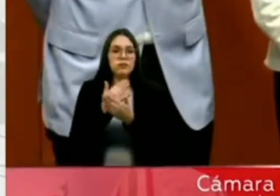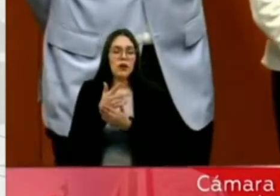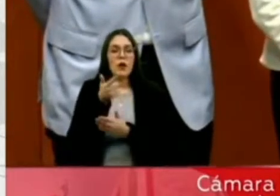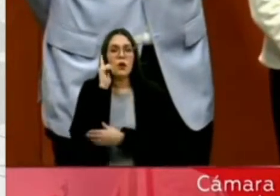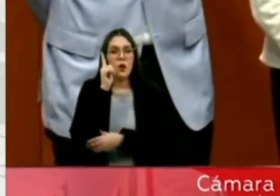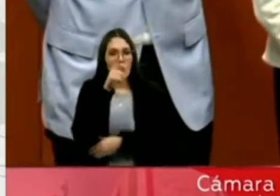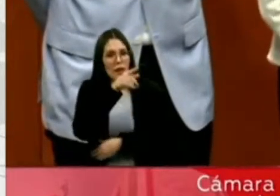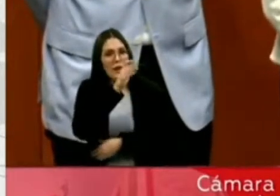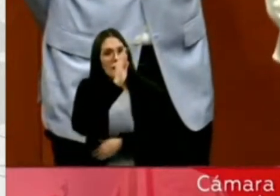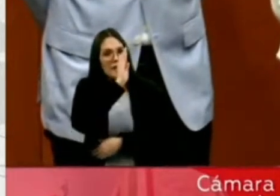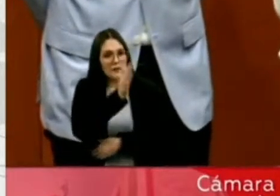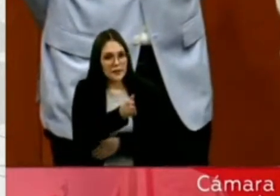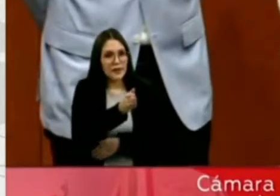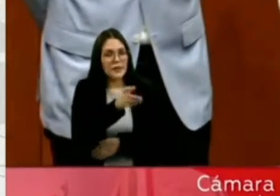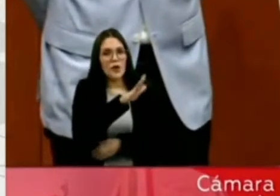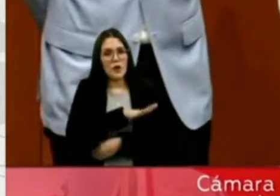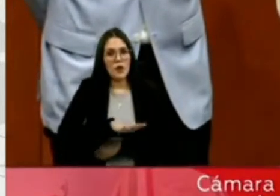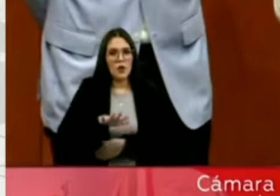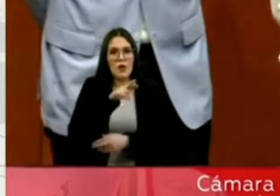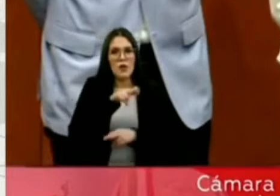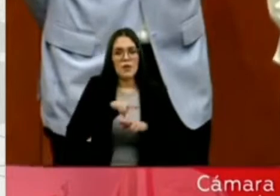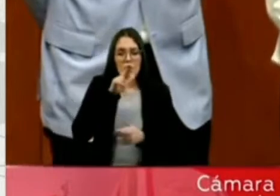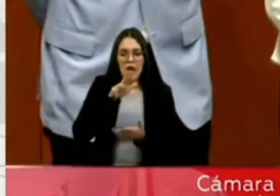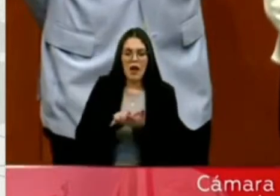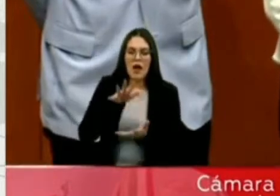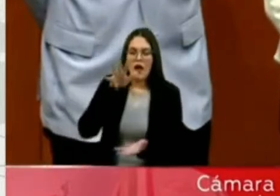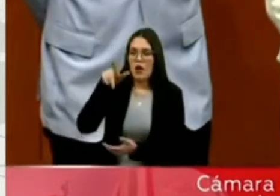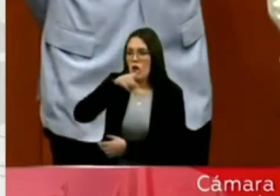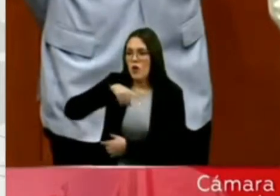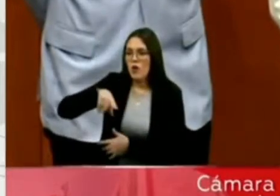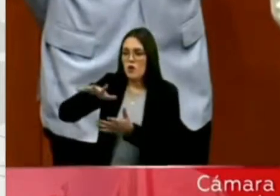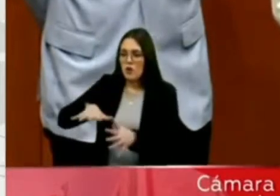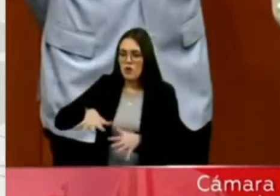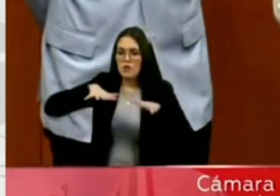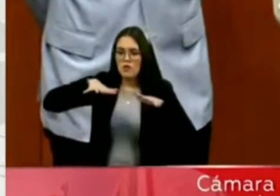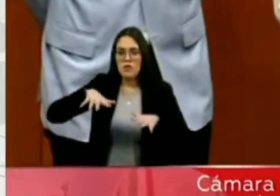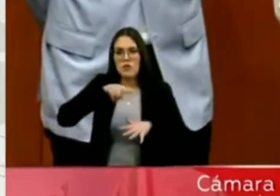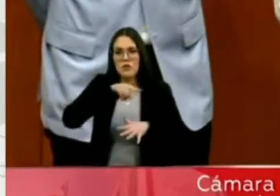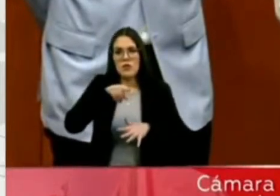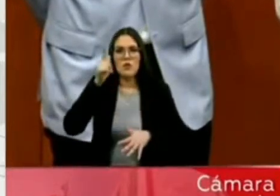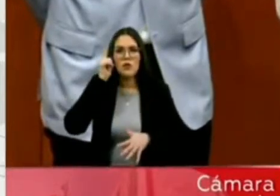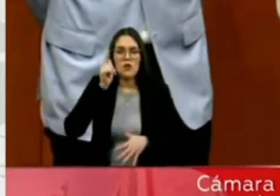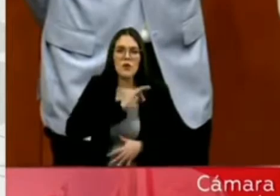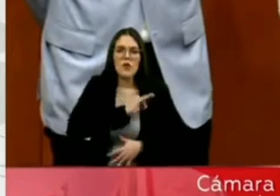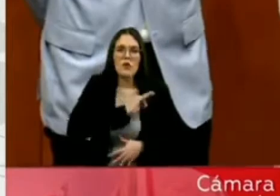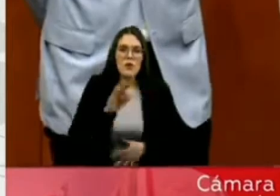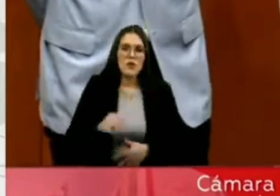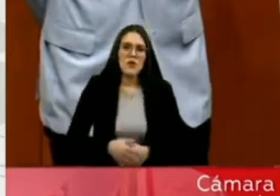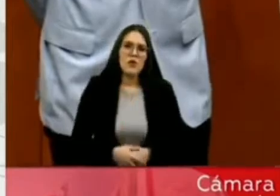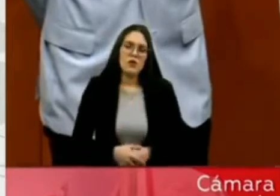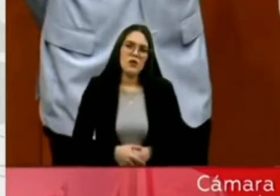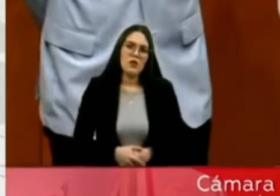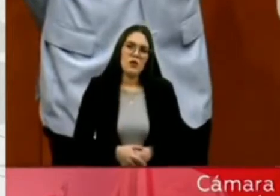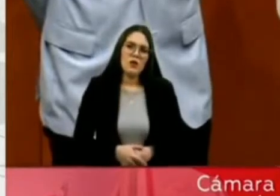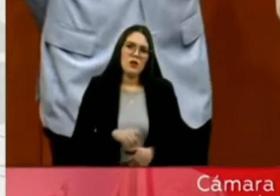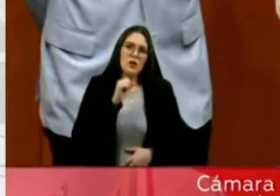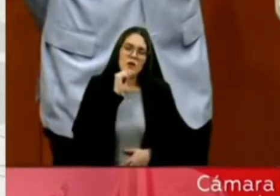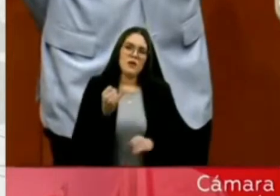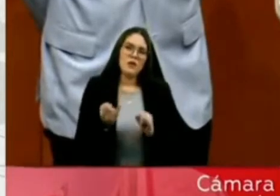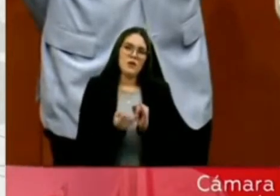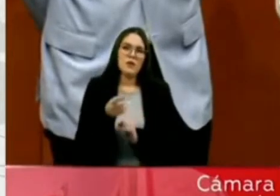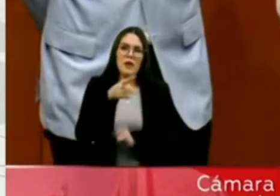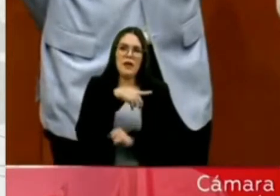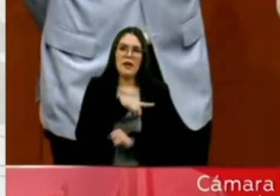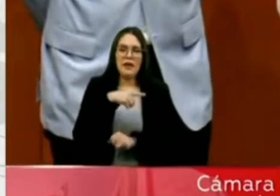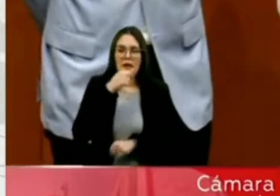generosidad y el compromiso de la mayoría, de quien hoy ostenta el poder del Estado. Ejérzanlo con